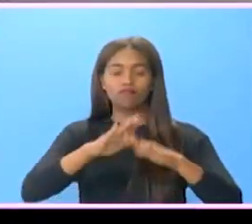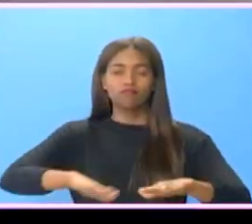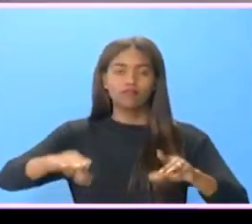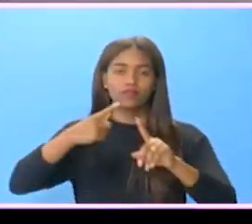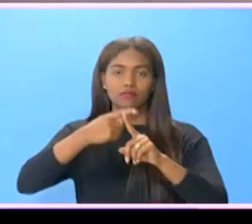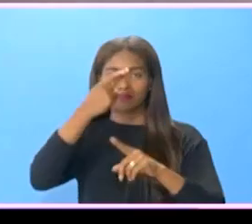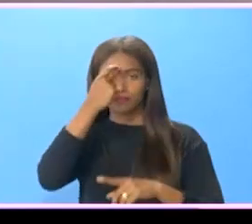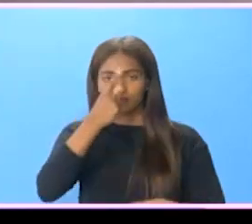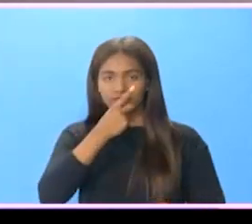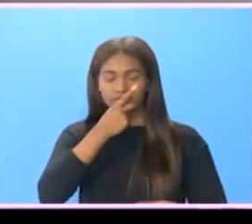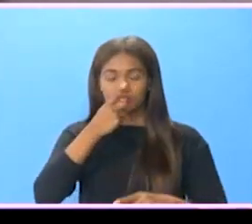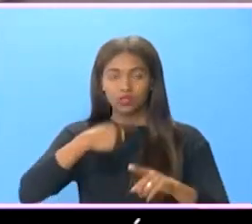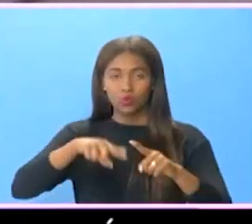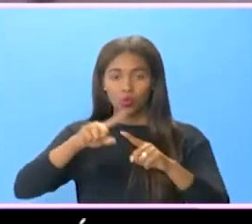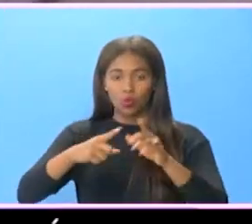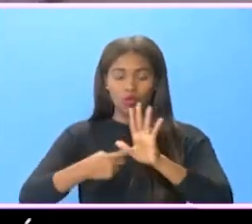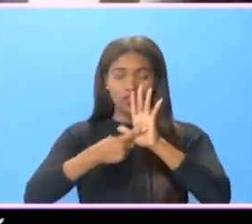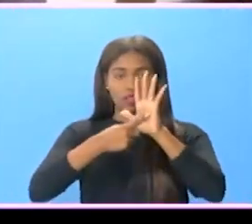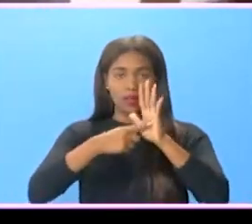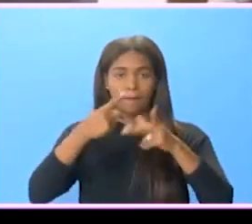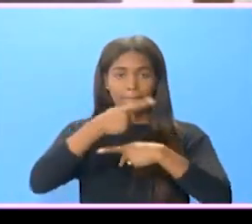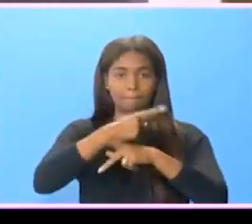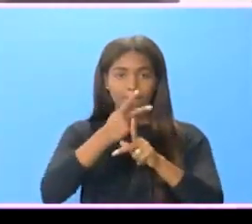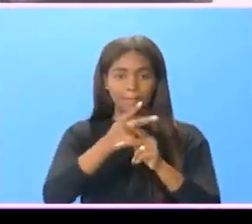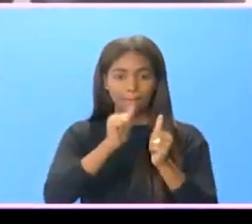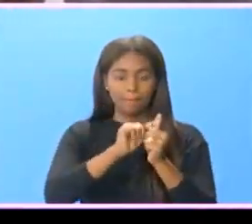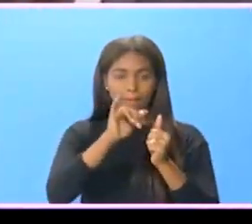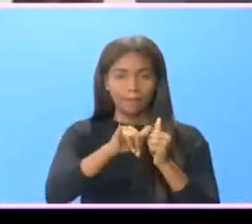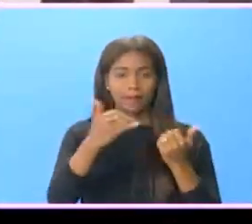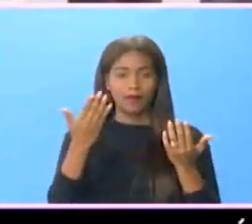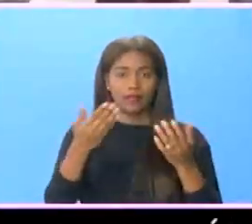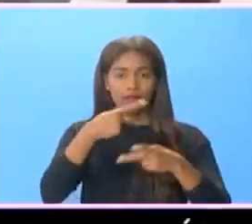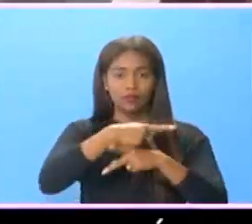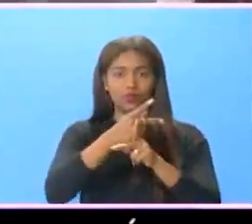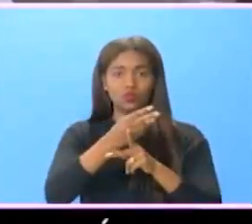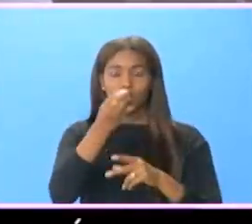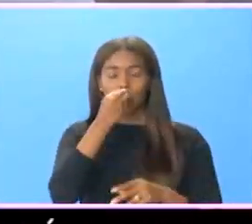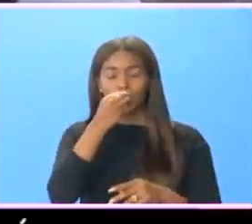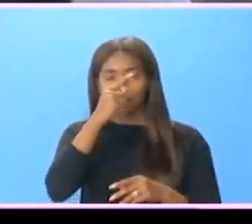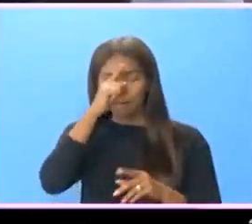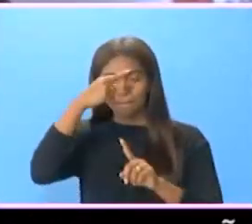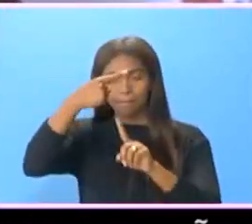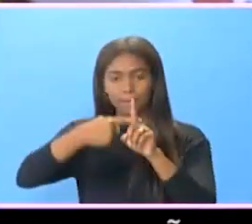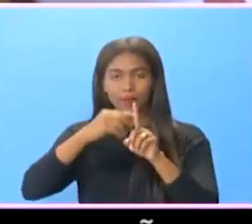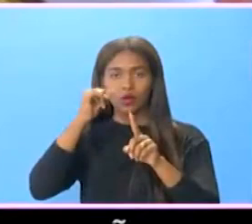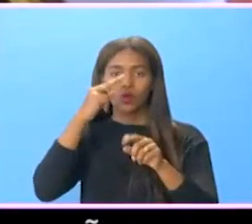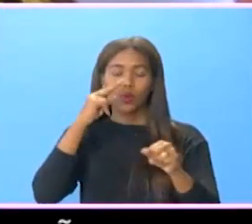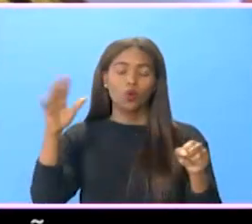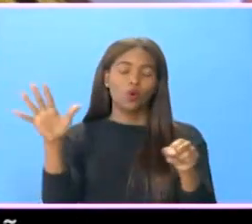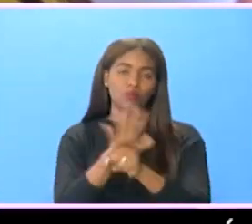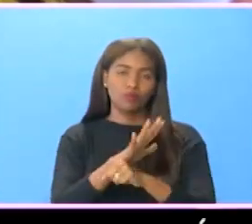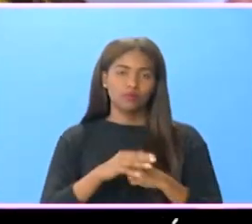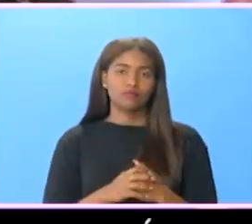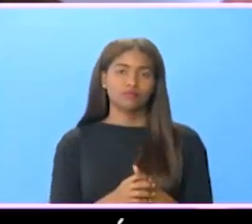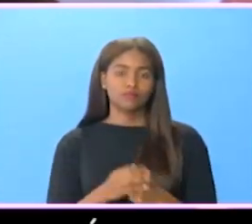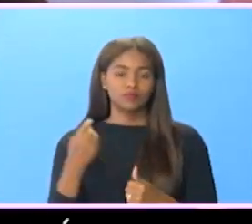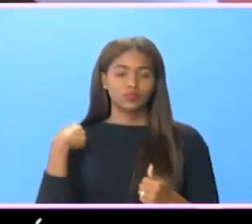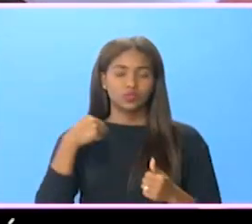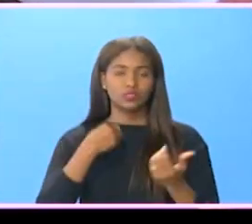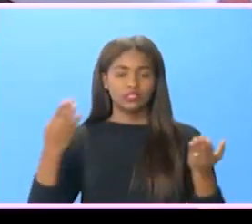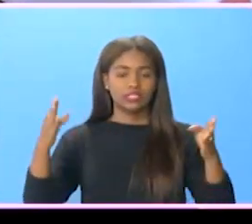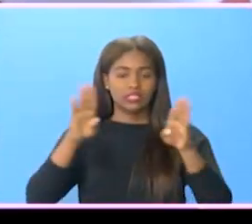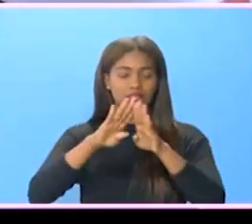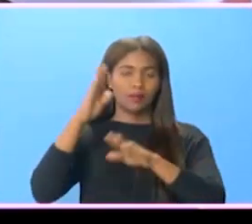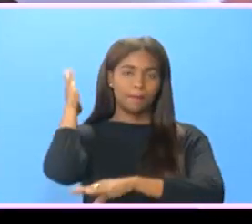del país, en una exhibición de productos de la oferta exportable de estos rubros durante todo el mes de junio. Estamos cerrando una